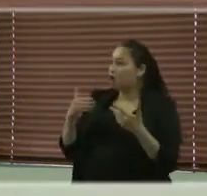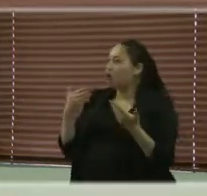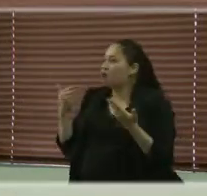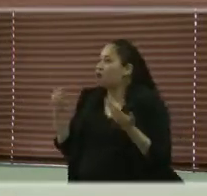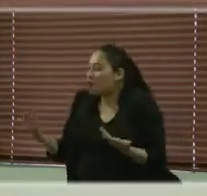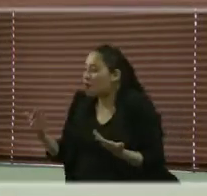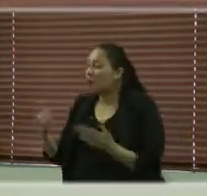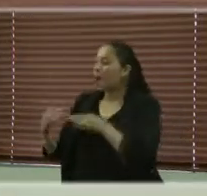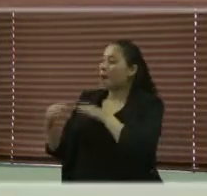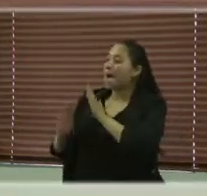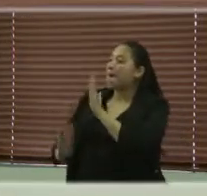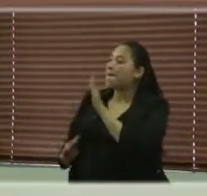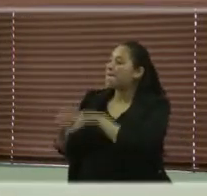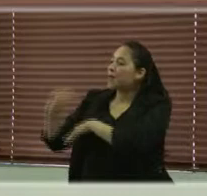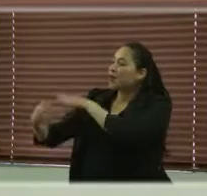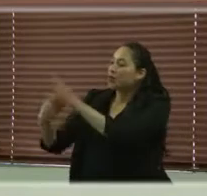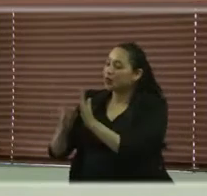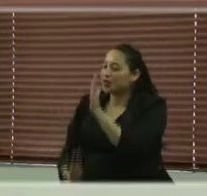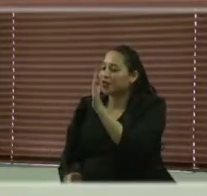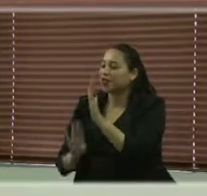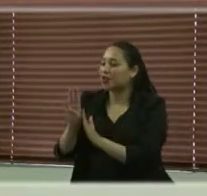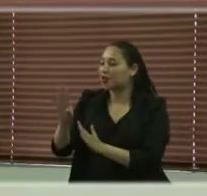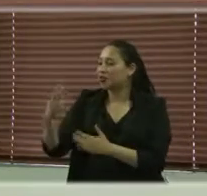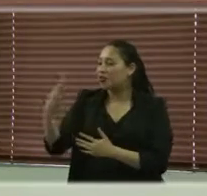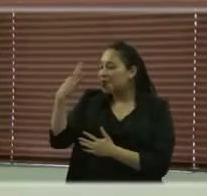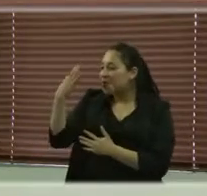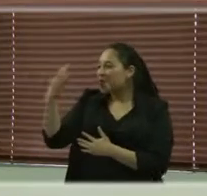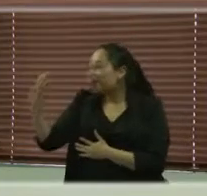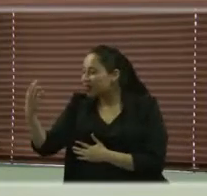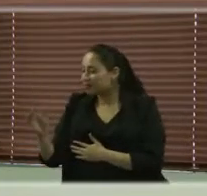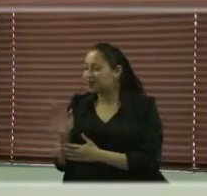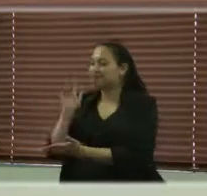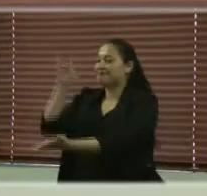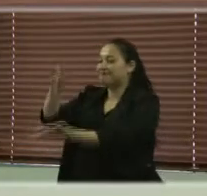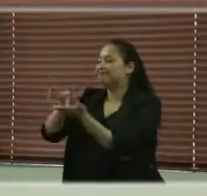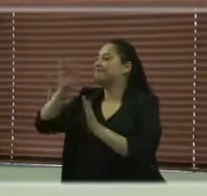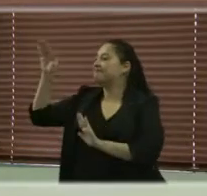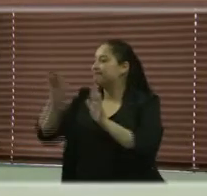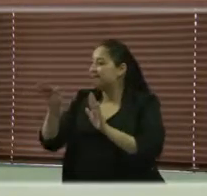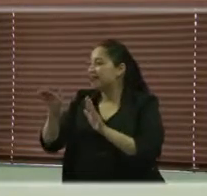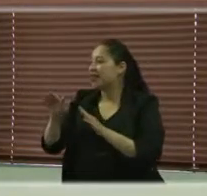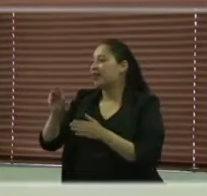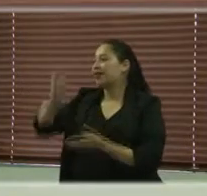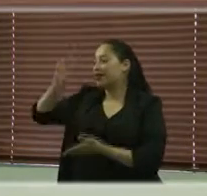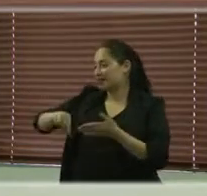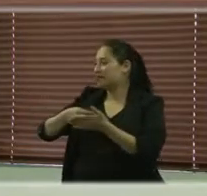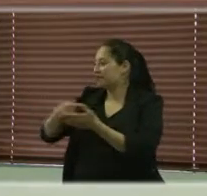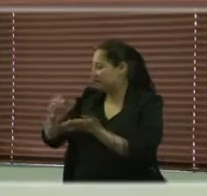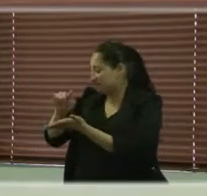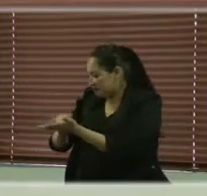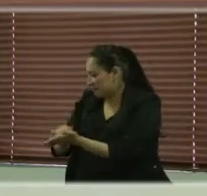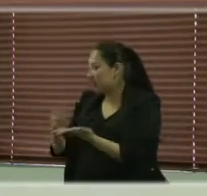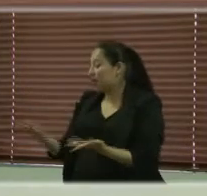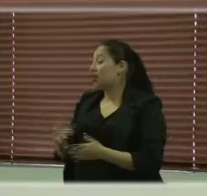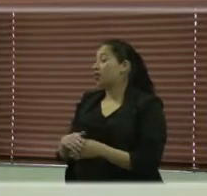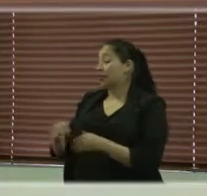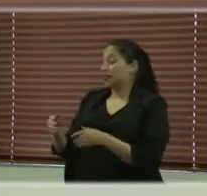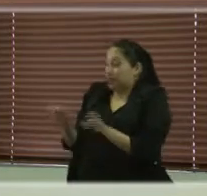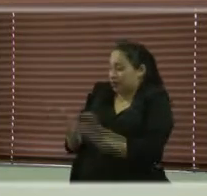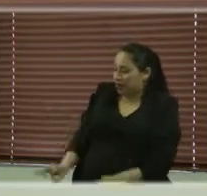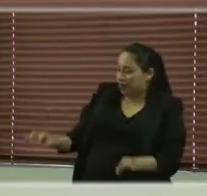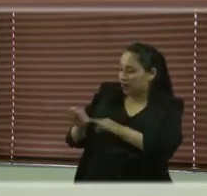a desarrollar el proceso de selección de ese candidato candidata y pues hacer incidencia desde ahí no